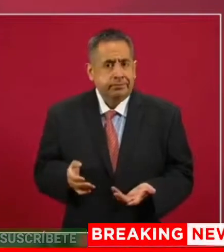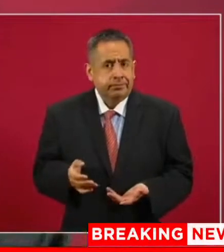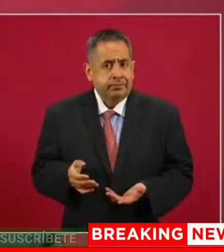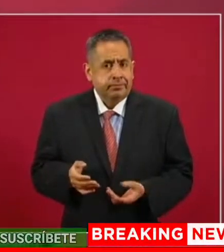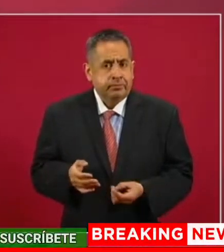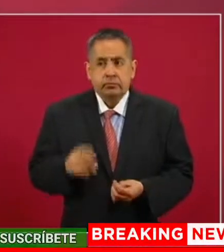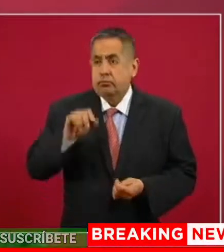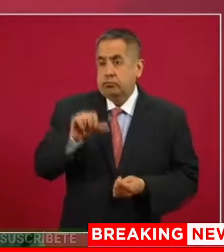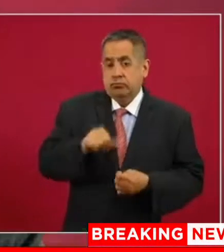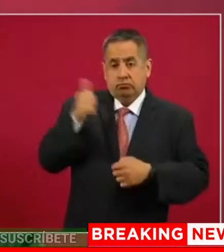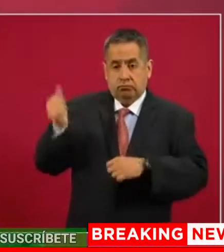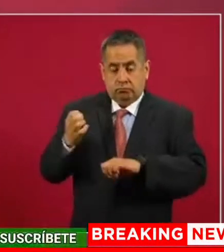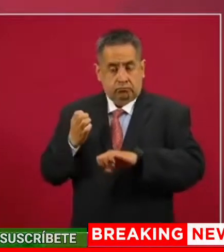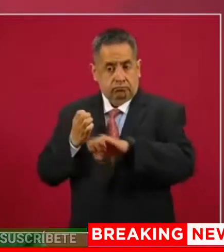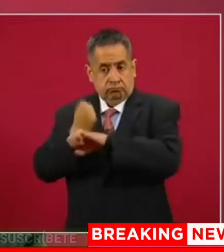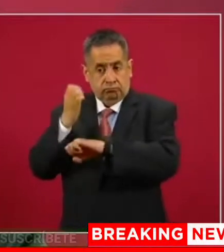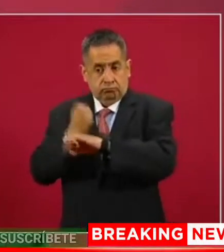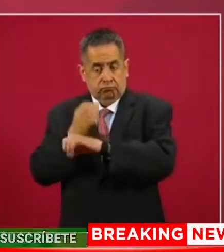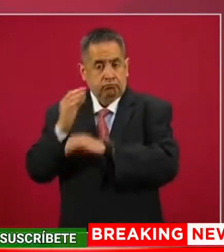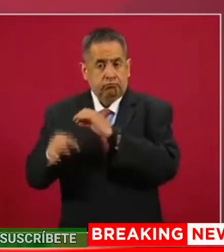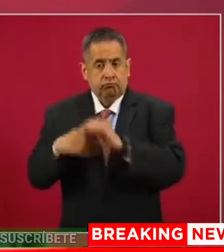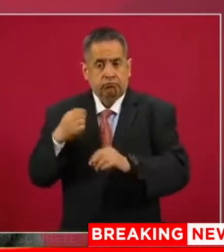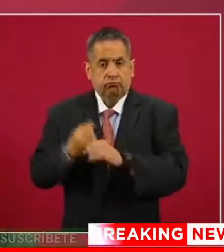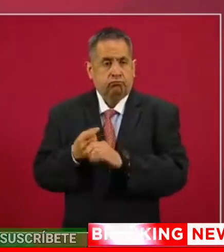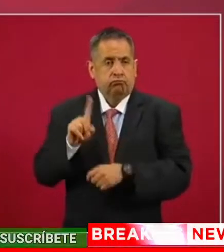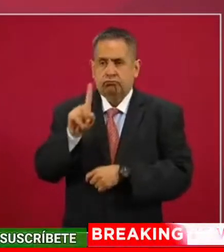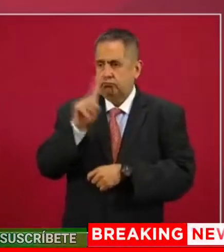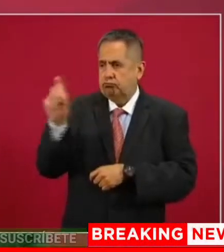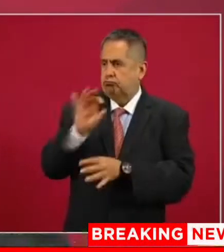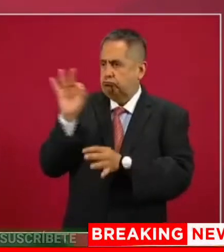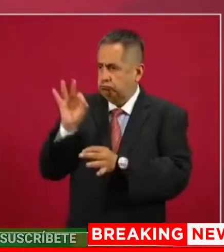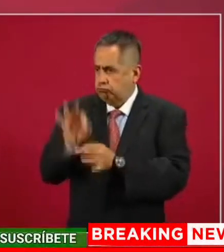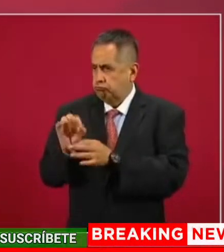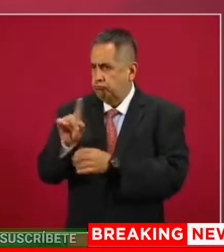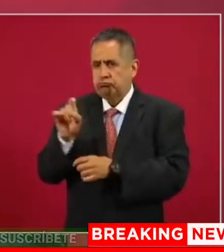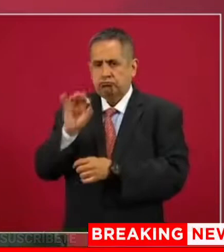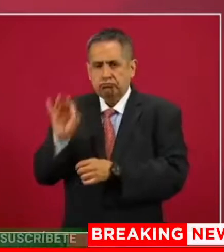mientras los otros estados ya entregaron el 100%.